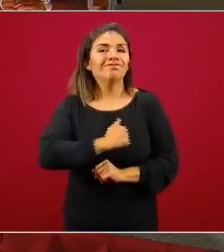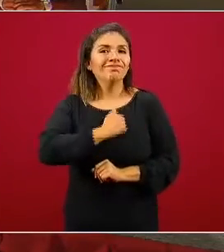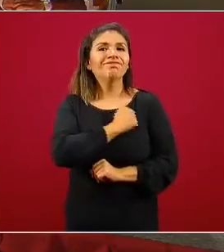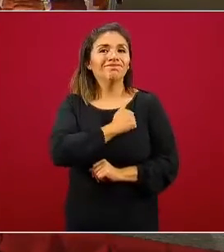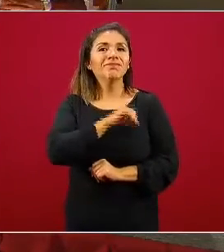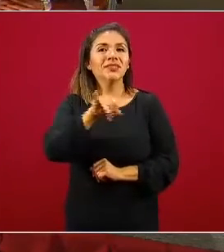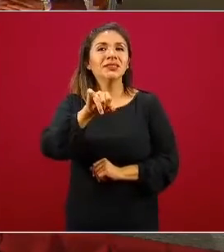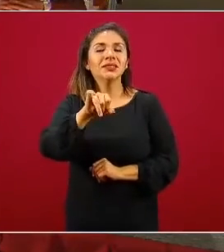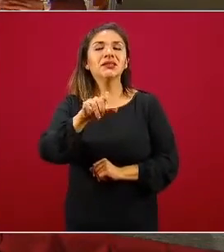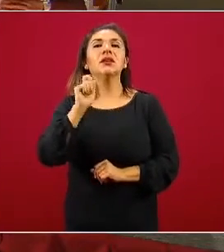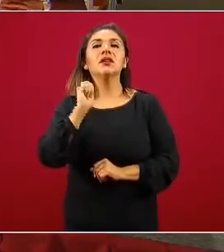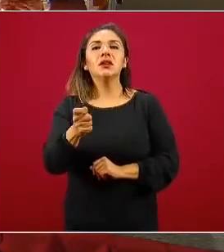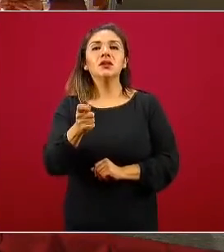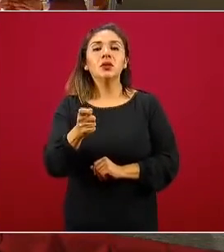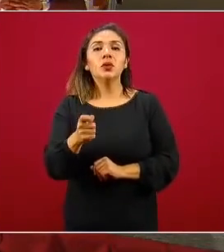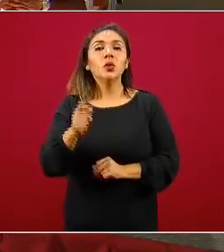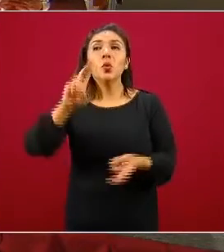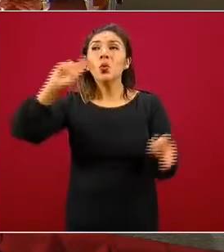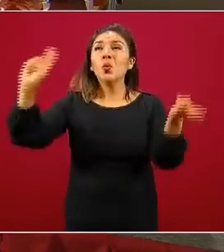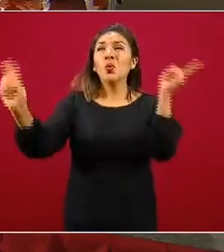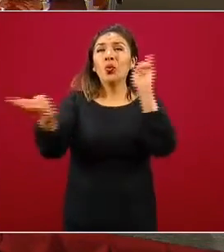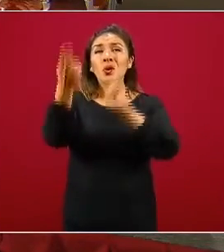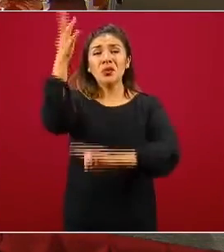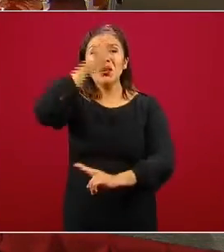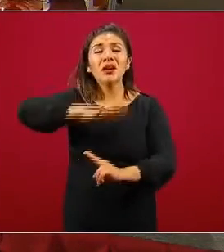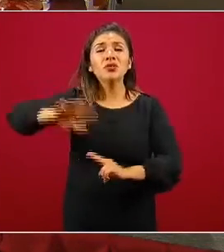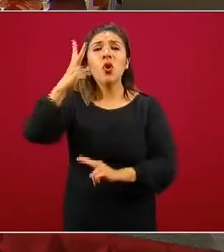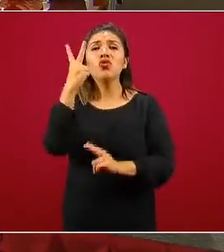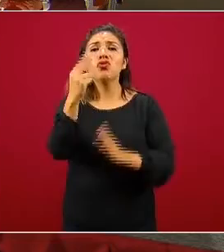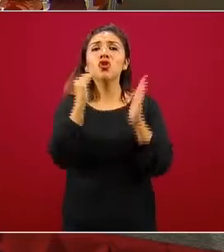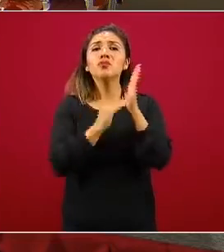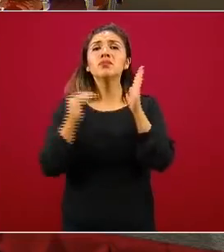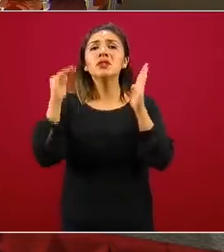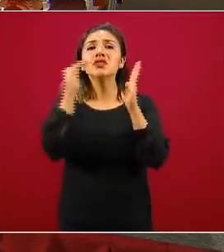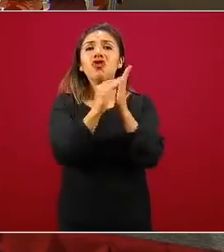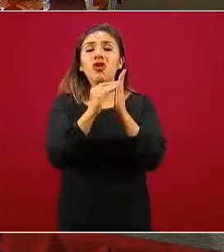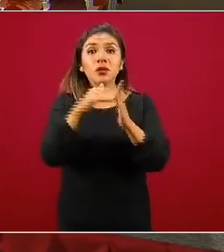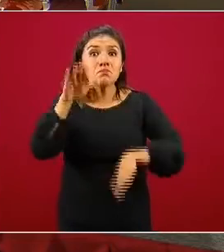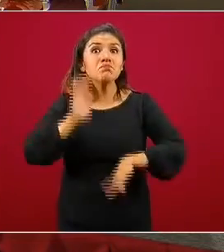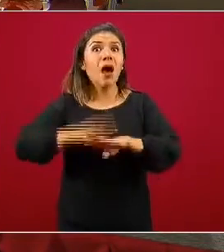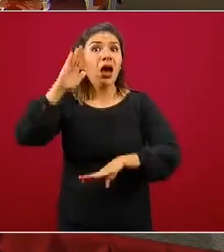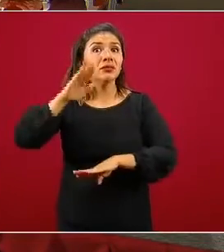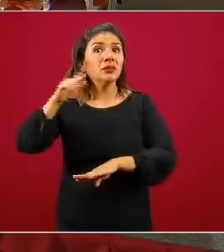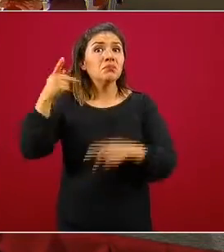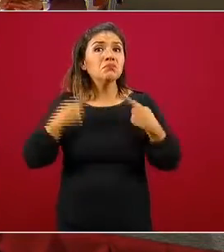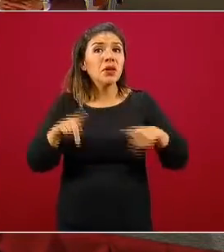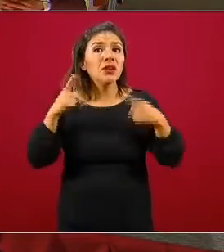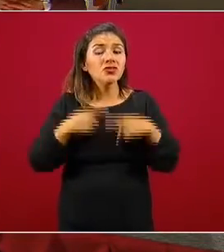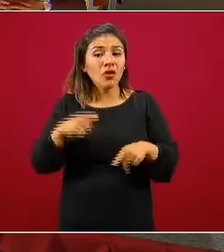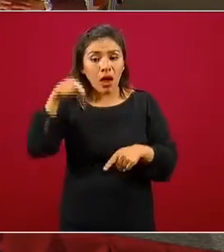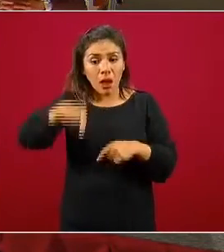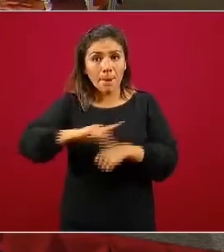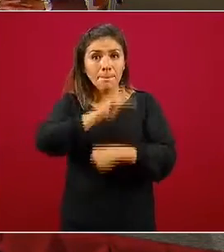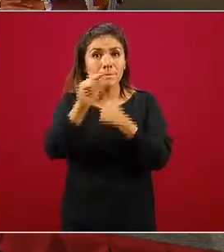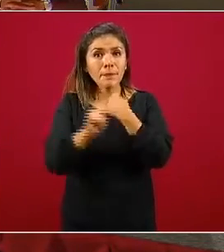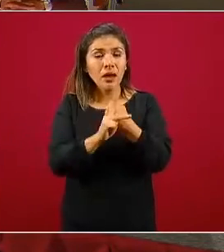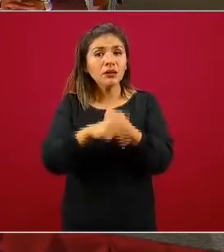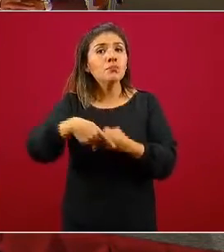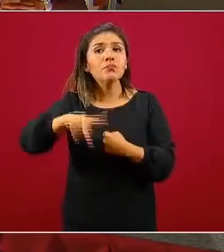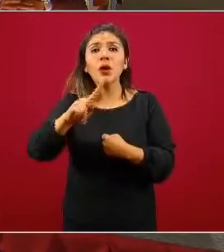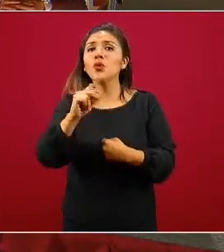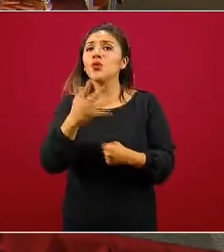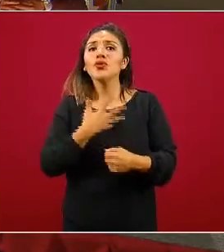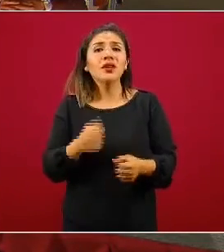Desafortunadamente, el universo es de 2 millones, de más de 2 millones de personas en el país, pero que no